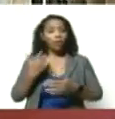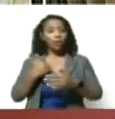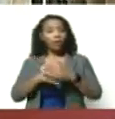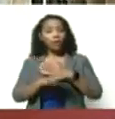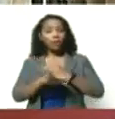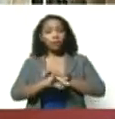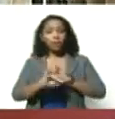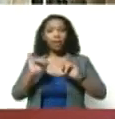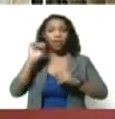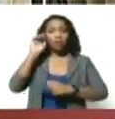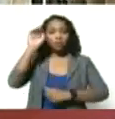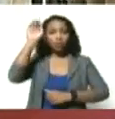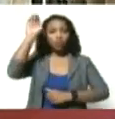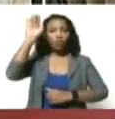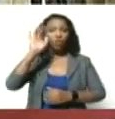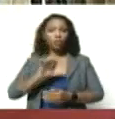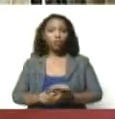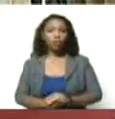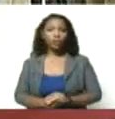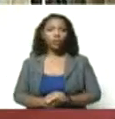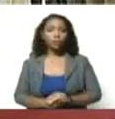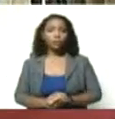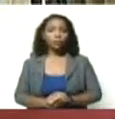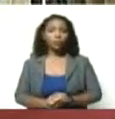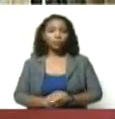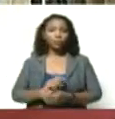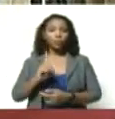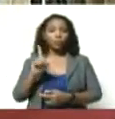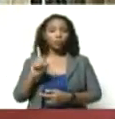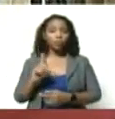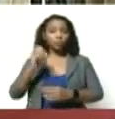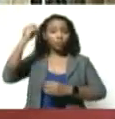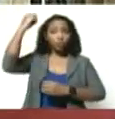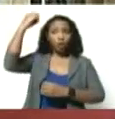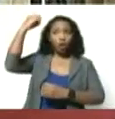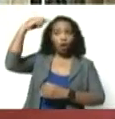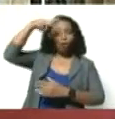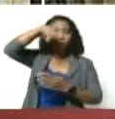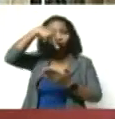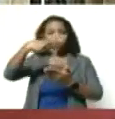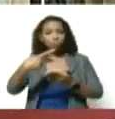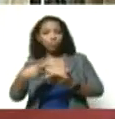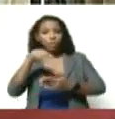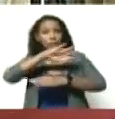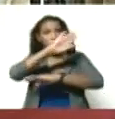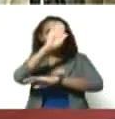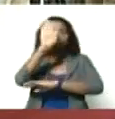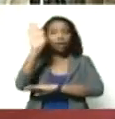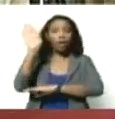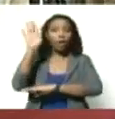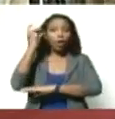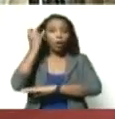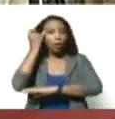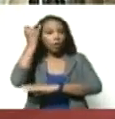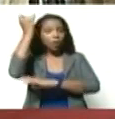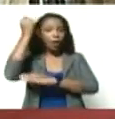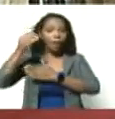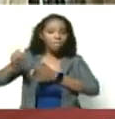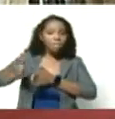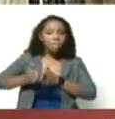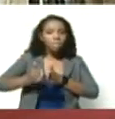fragua el destino. Un sol baja del cielo e inventa el